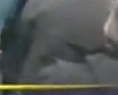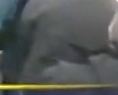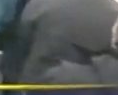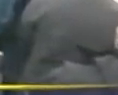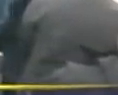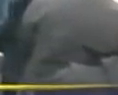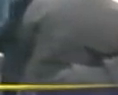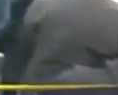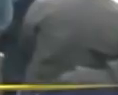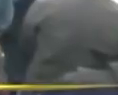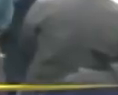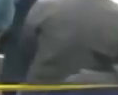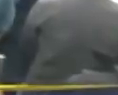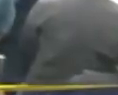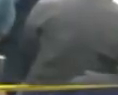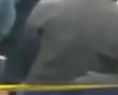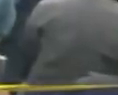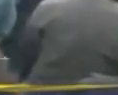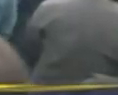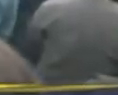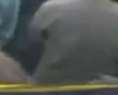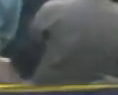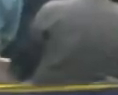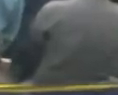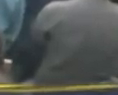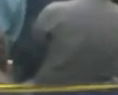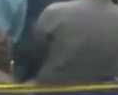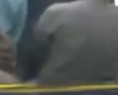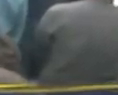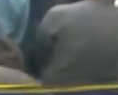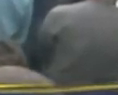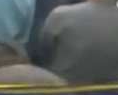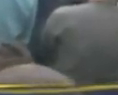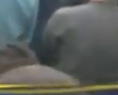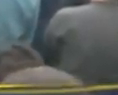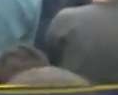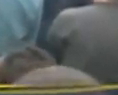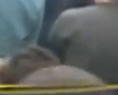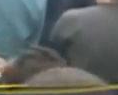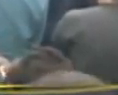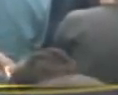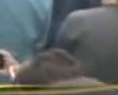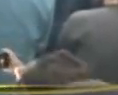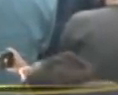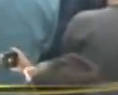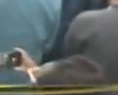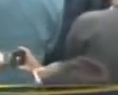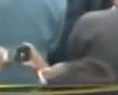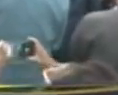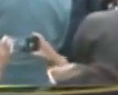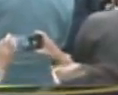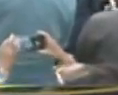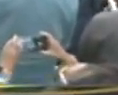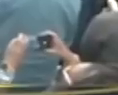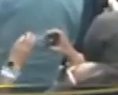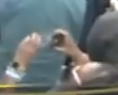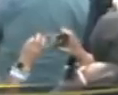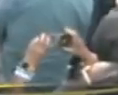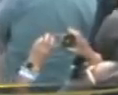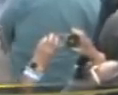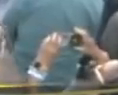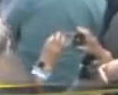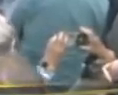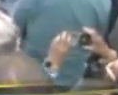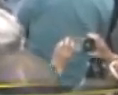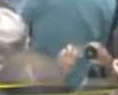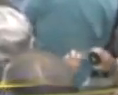también del pueblo venezolano. Fue precisamente en este salón cuando se leyó el decreto que disolvió los